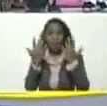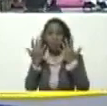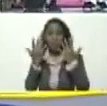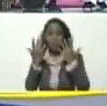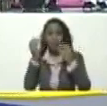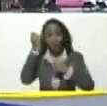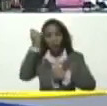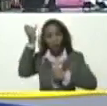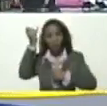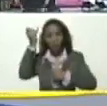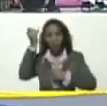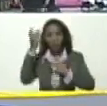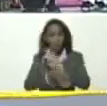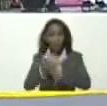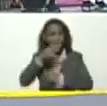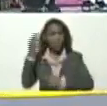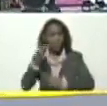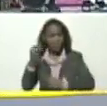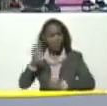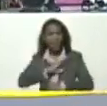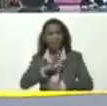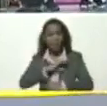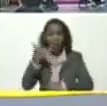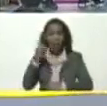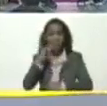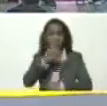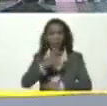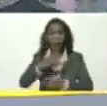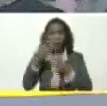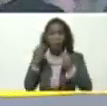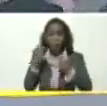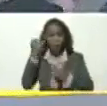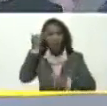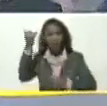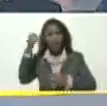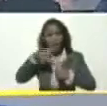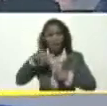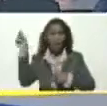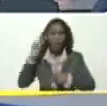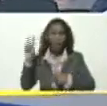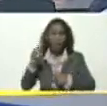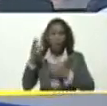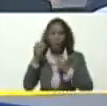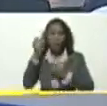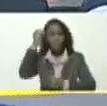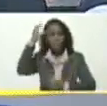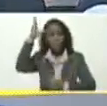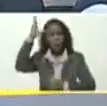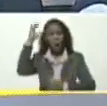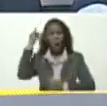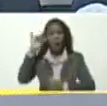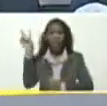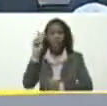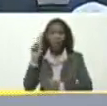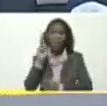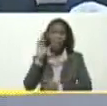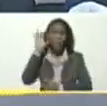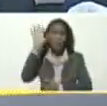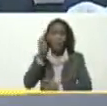creadores, de verdad tenemos gente de mucho talento en Venezuela, de mucha capacidad. Venezuela es un país